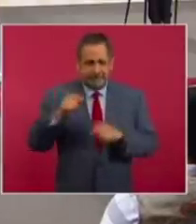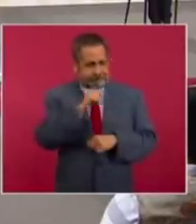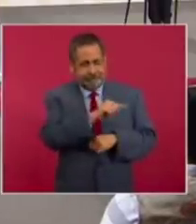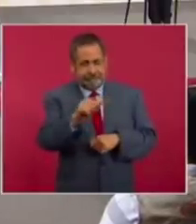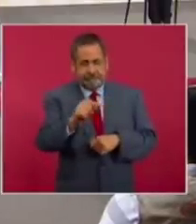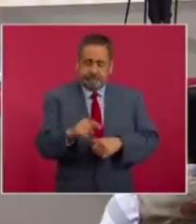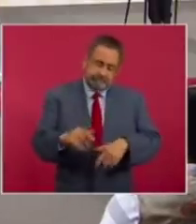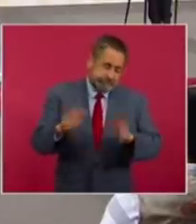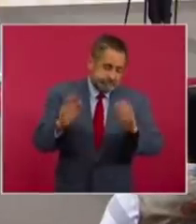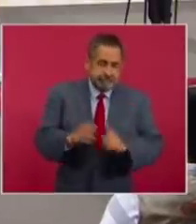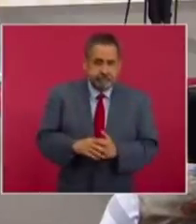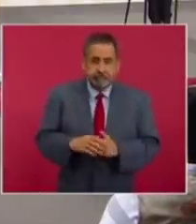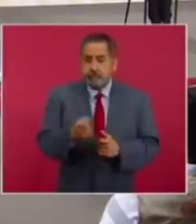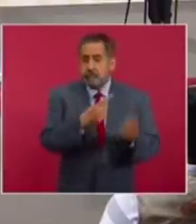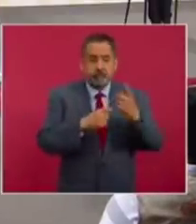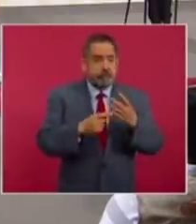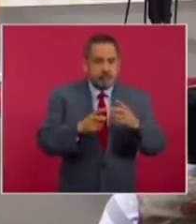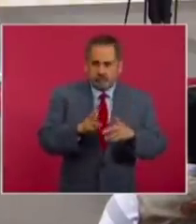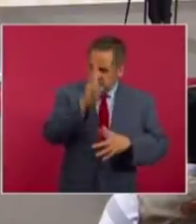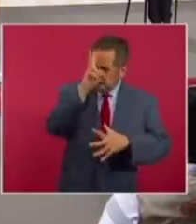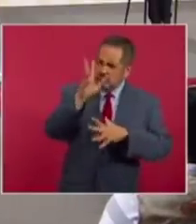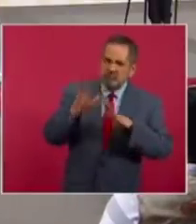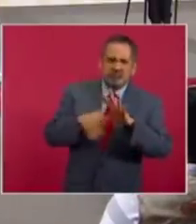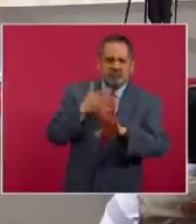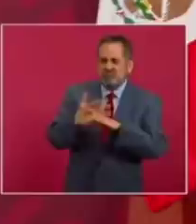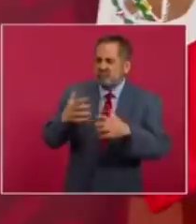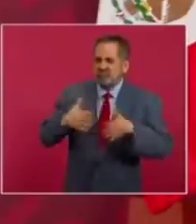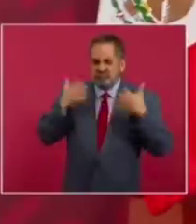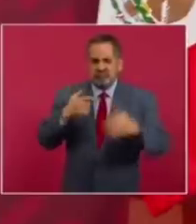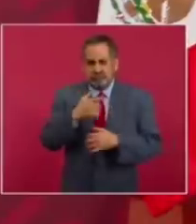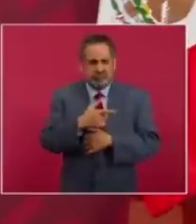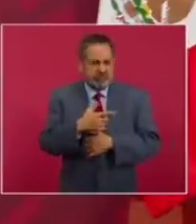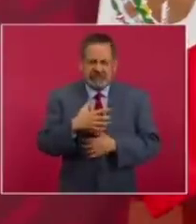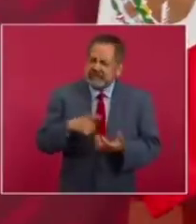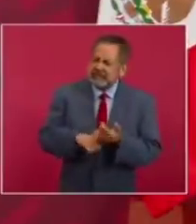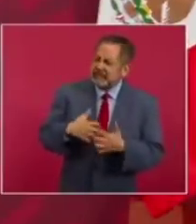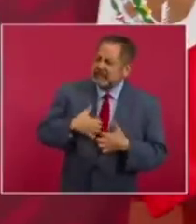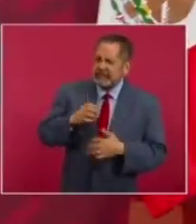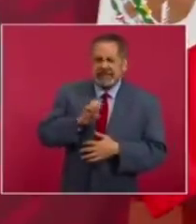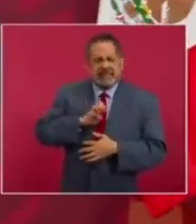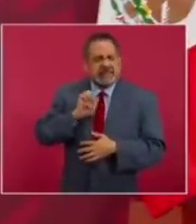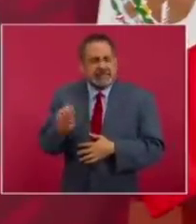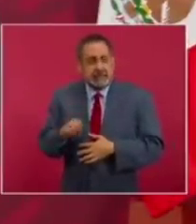incluso muy violentos, que odian.